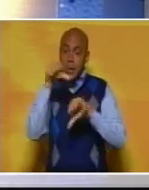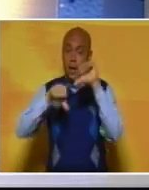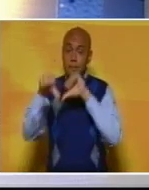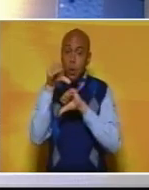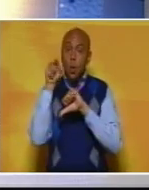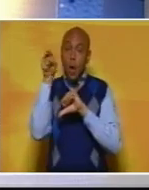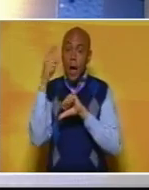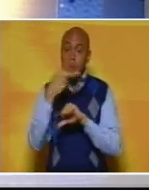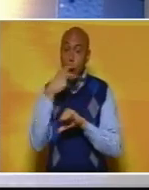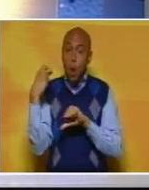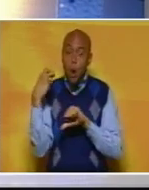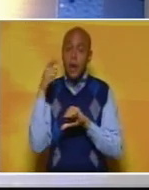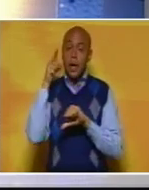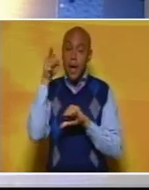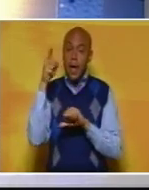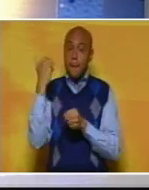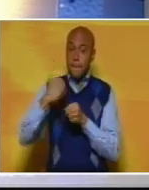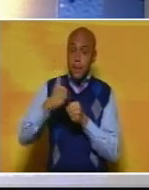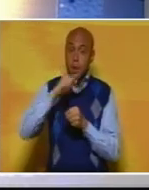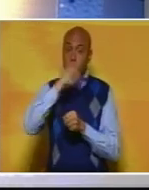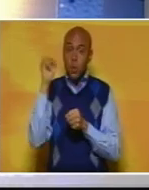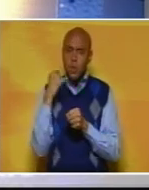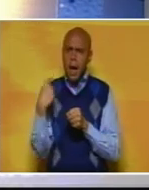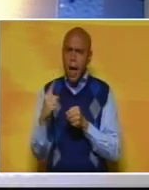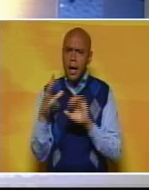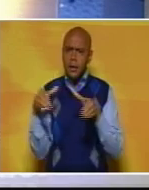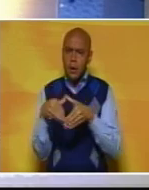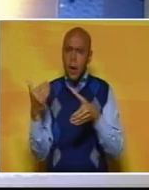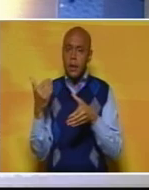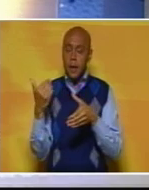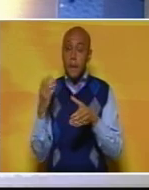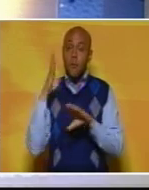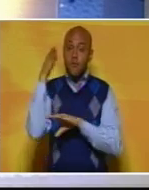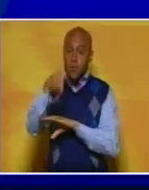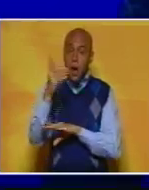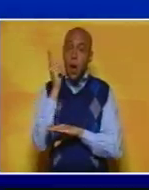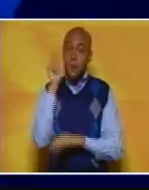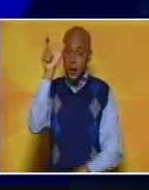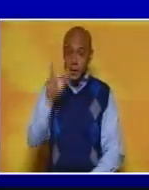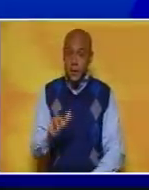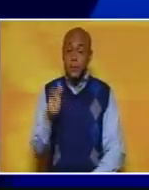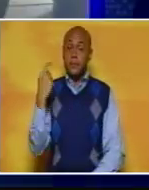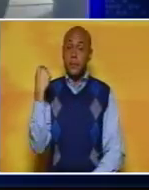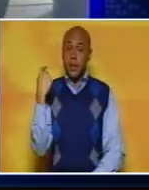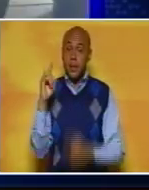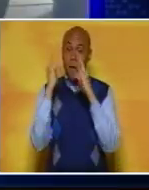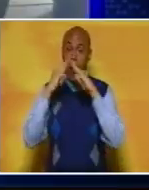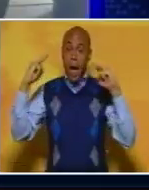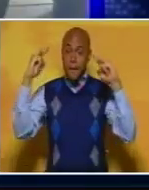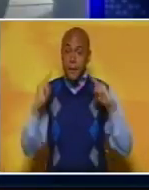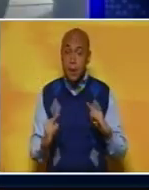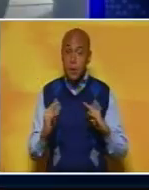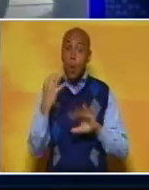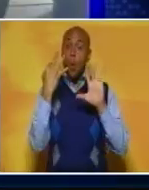estado Zulia a través de la operación Escudo Bolivariano 2020. Reverol informó que el campamento estaba estructurado con 8 laboratorios clandestinos